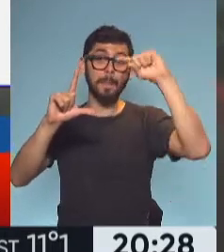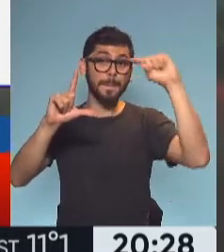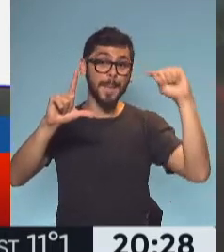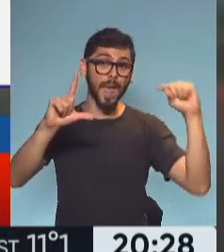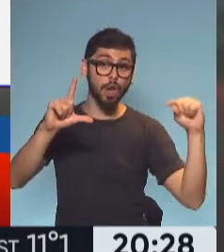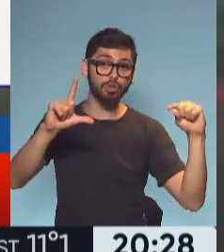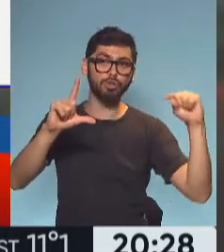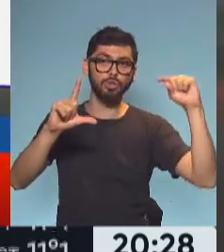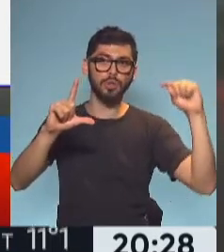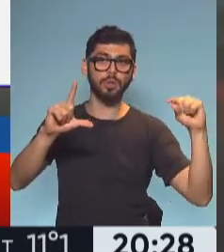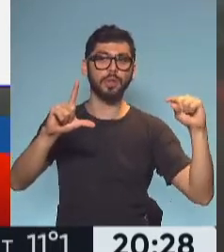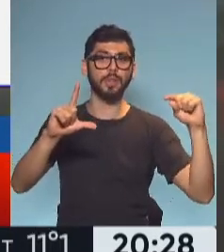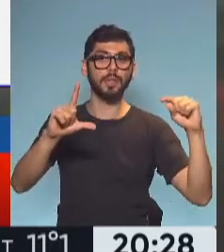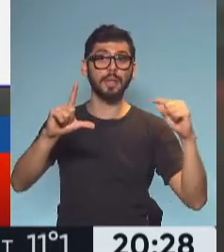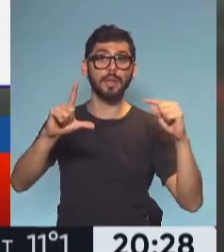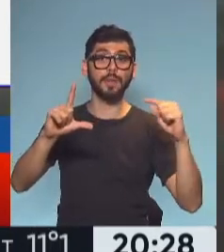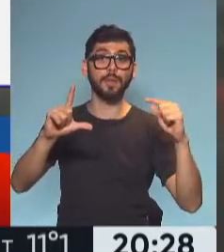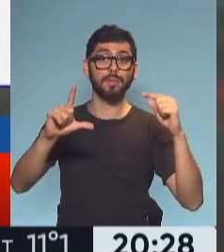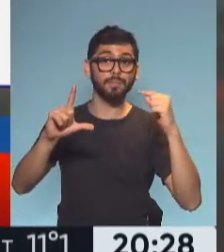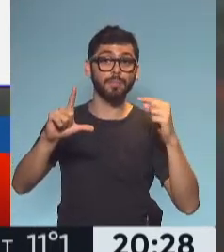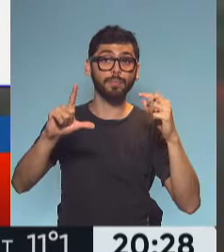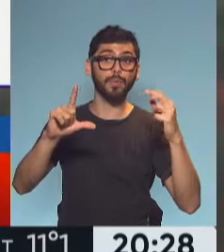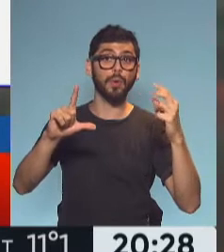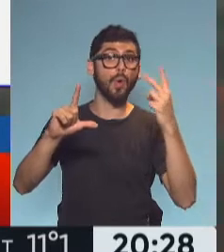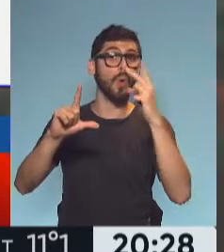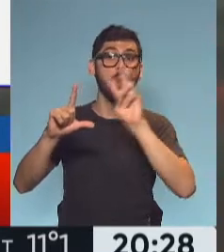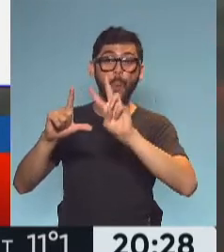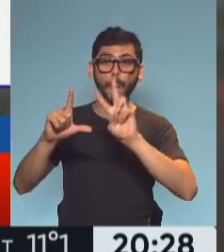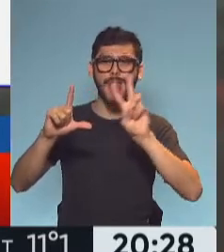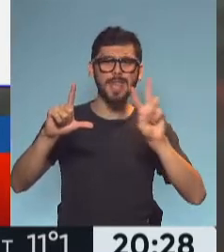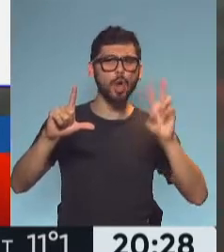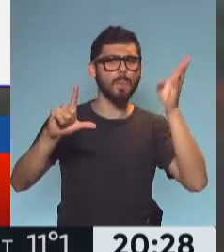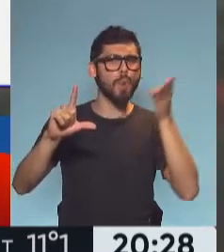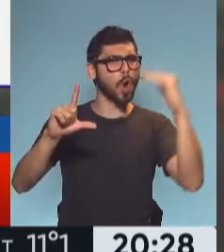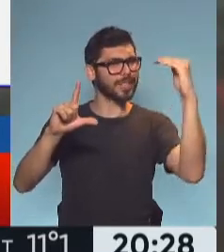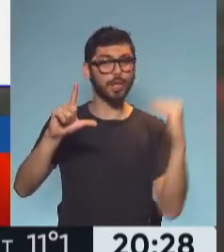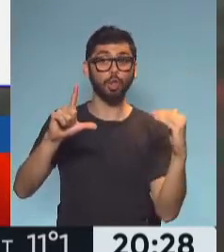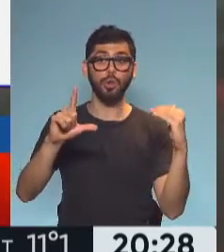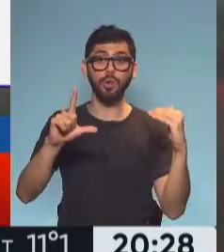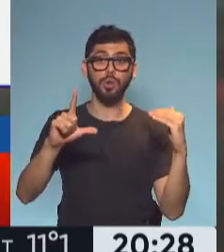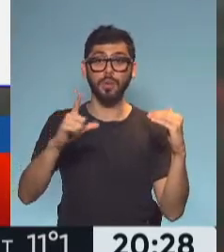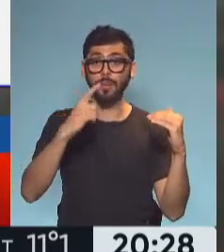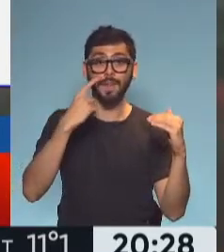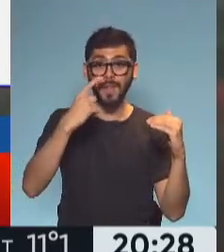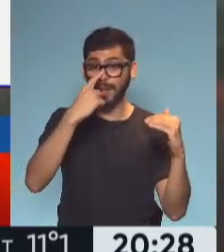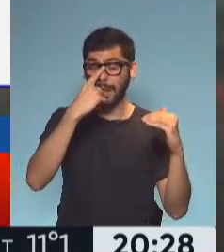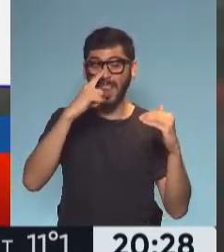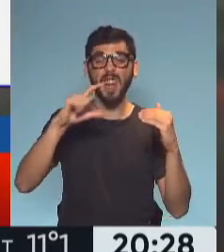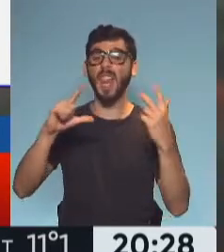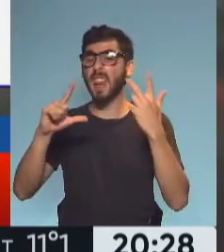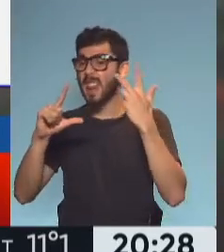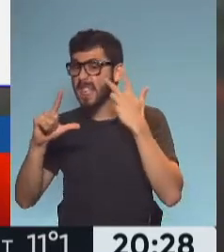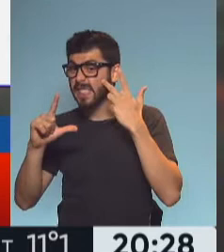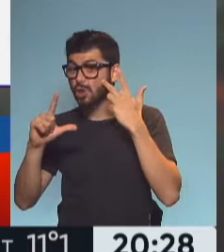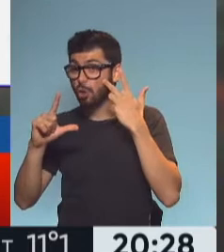clases virtuales. A los tres días el 22% baja. Muy claro. Es bajo, fíjese, del 18 al 27